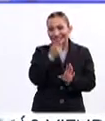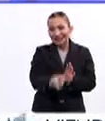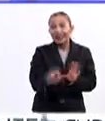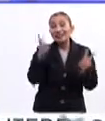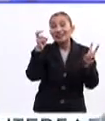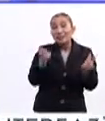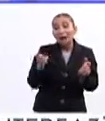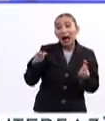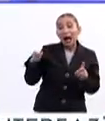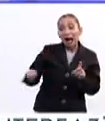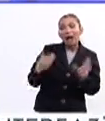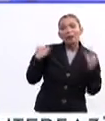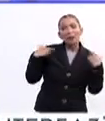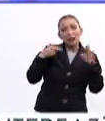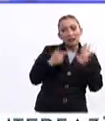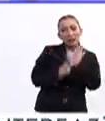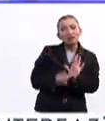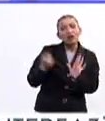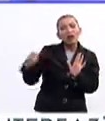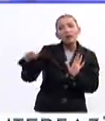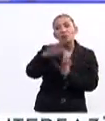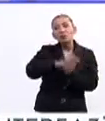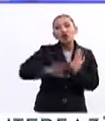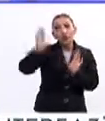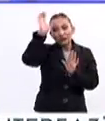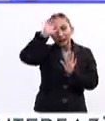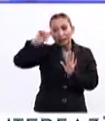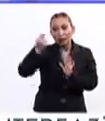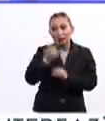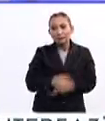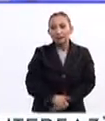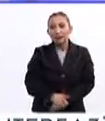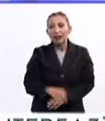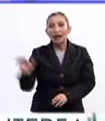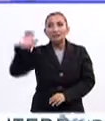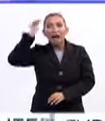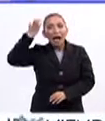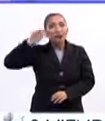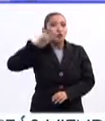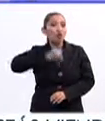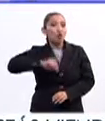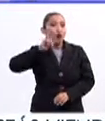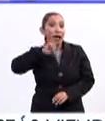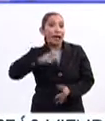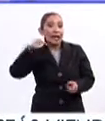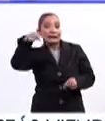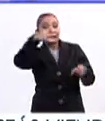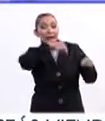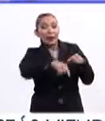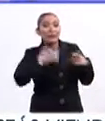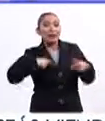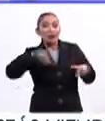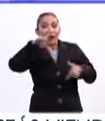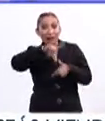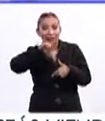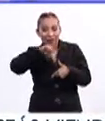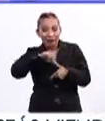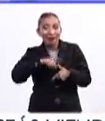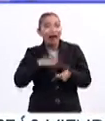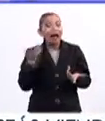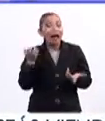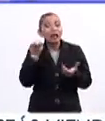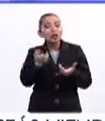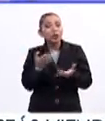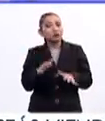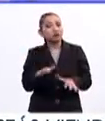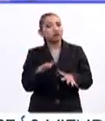con temas de representación, ¿no? En el mundo de la ciencia y la tecnología, en el espacio, de las mujeres, de los latinos, y bueno,